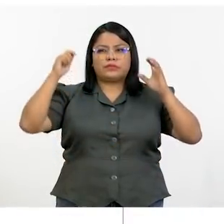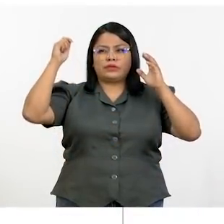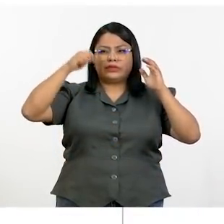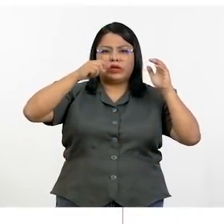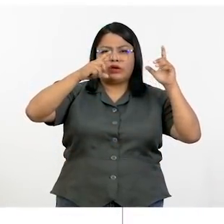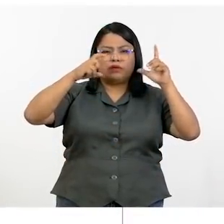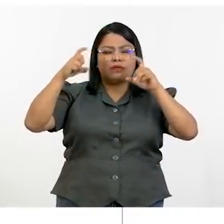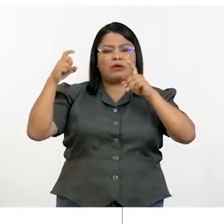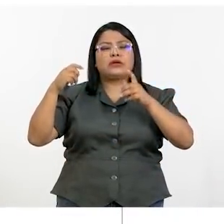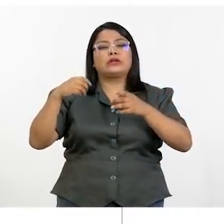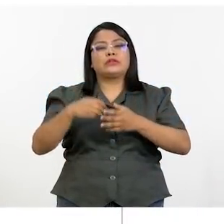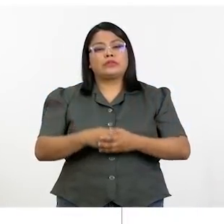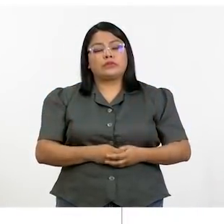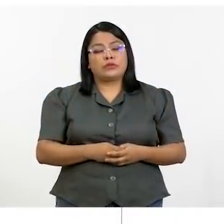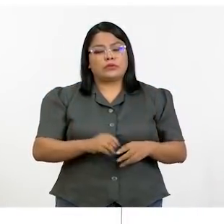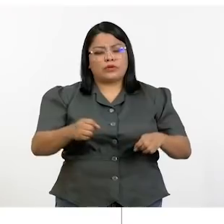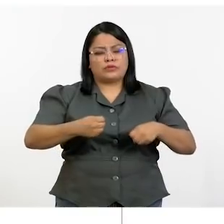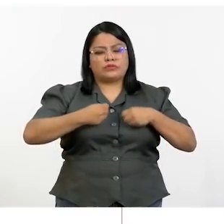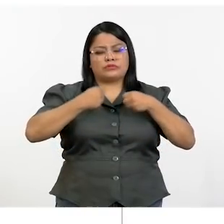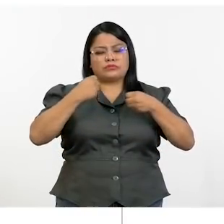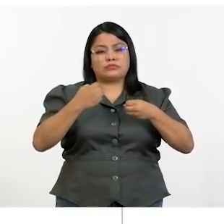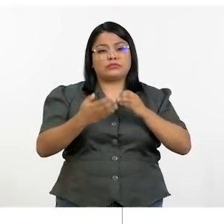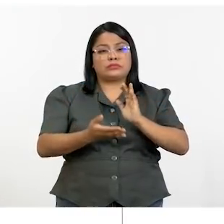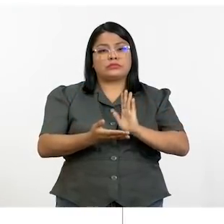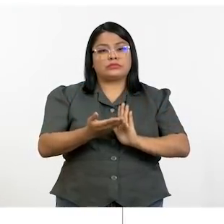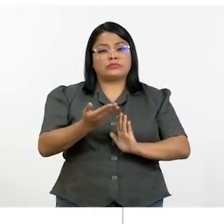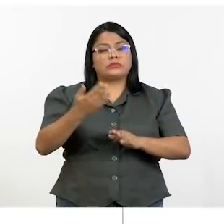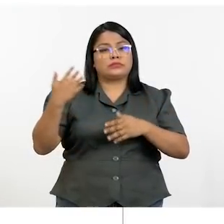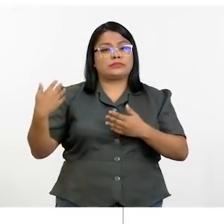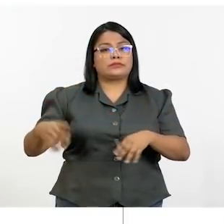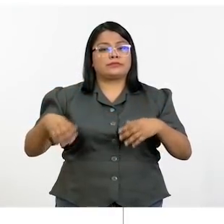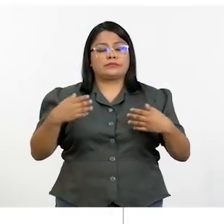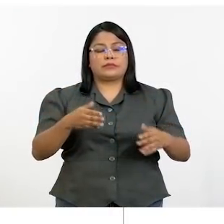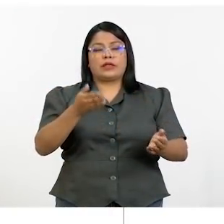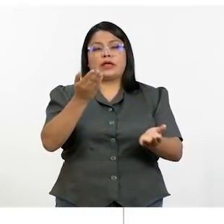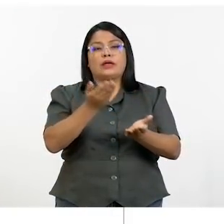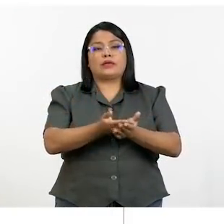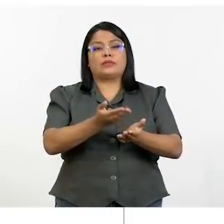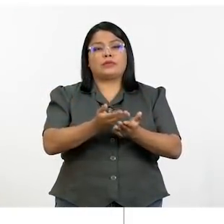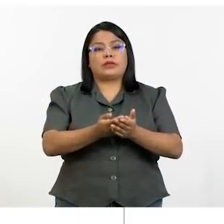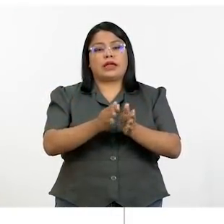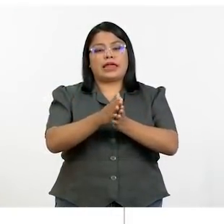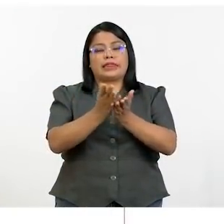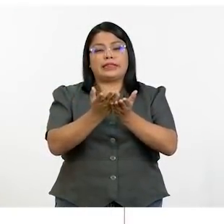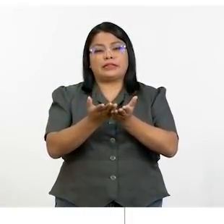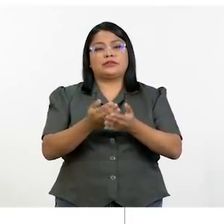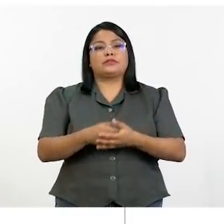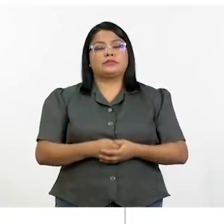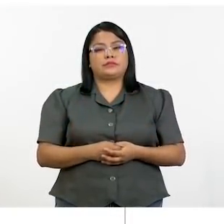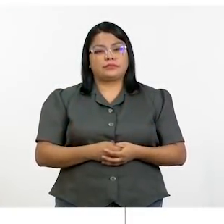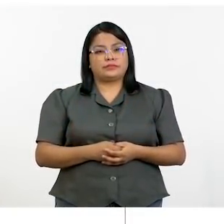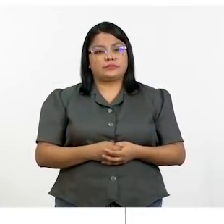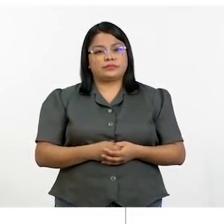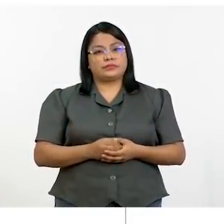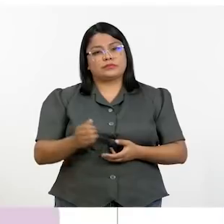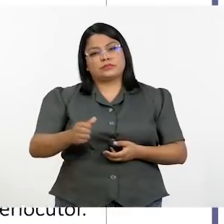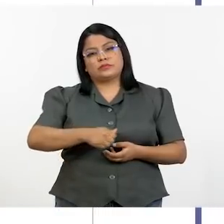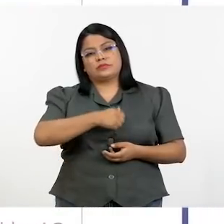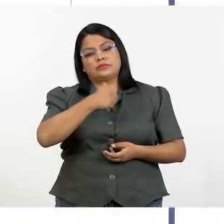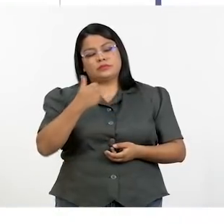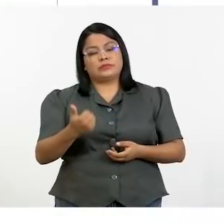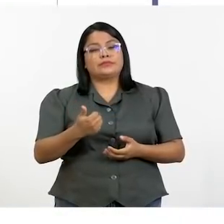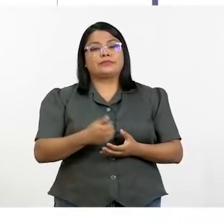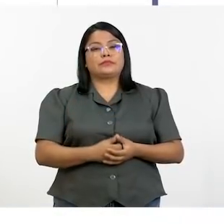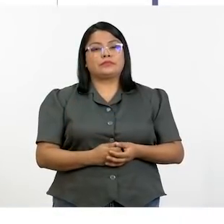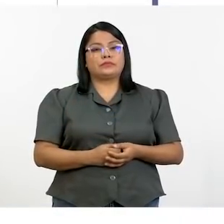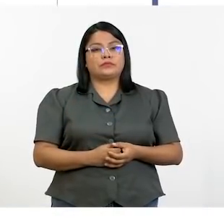audiovisuales o digitales, para reforzar el desarrollo de las actividades propuestas en el libro de texto. Otra de